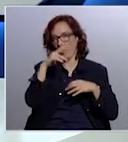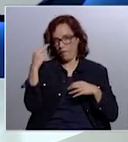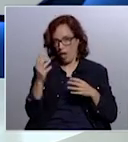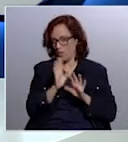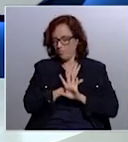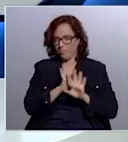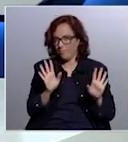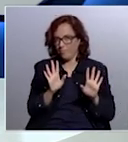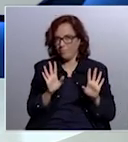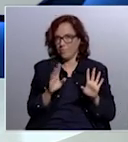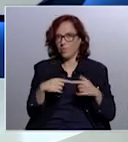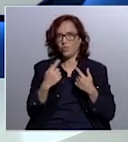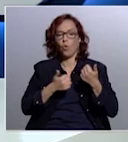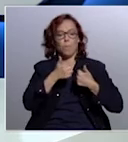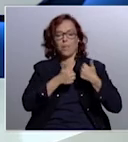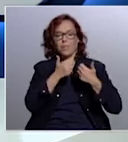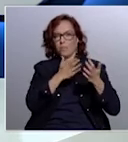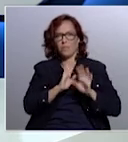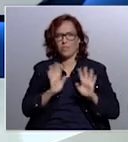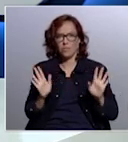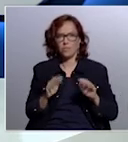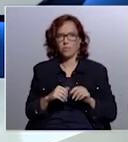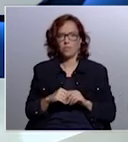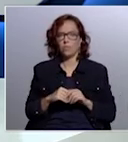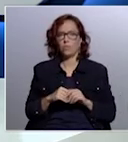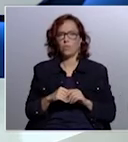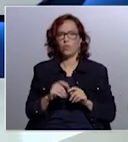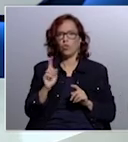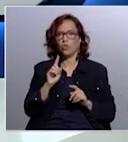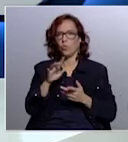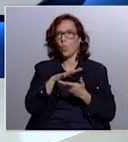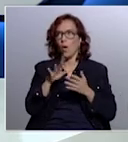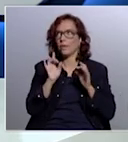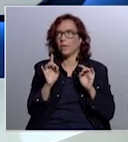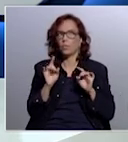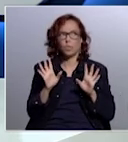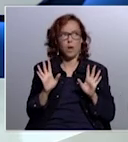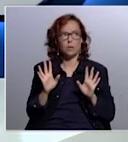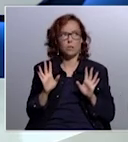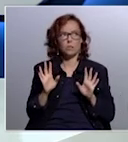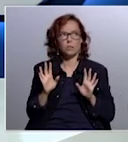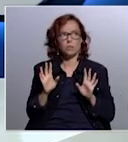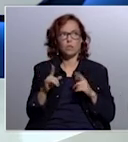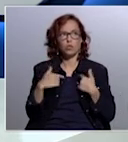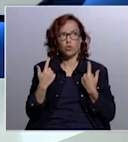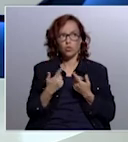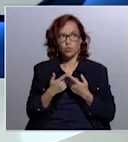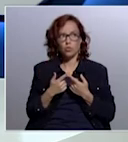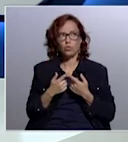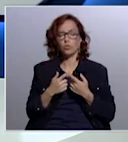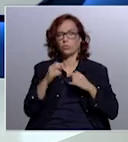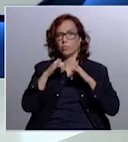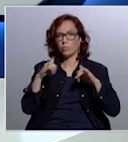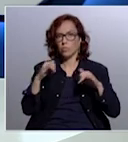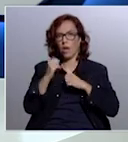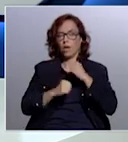entonces no porque no queremos competir tampoco con eso y no nos parece el lugar natural y nosotros sacamos recién una publicación